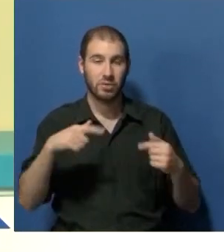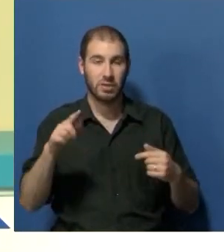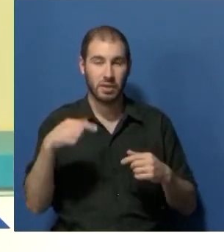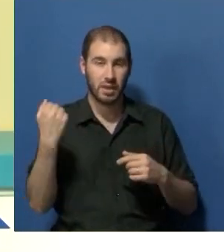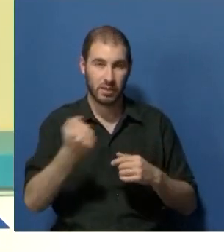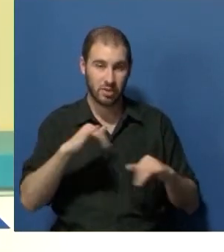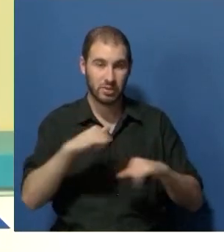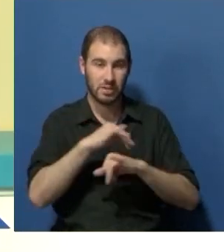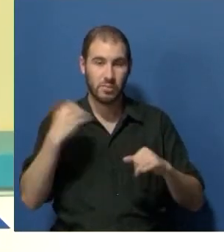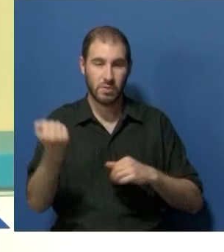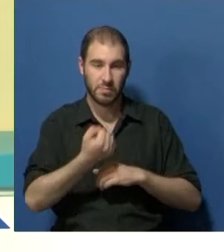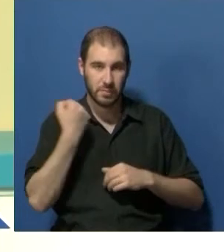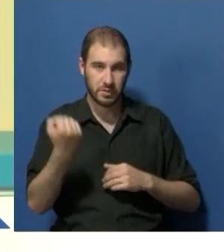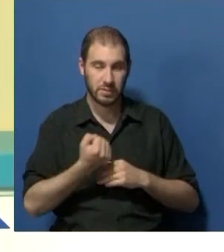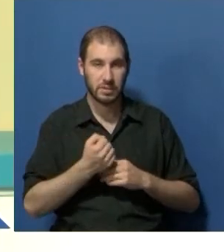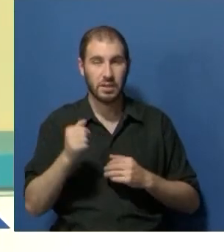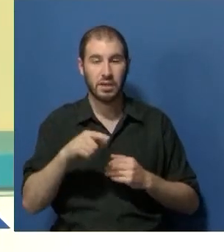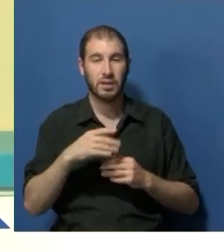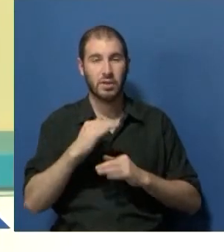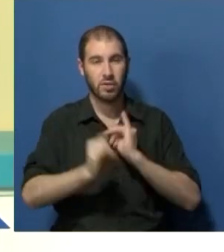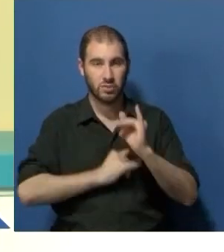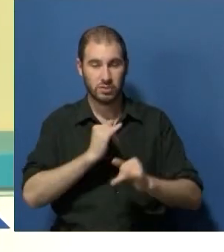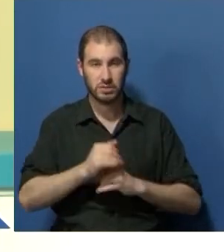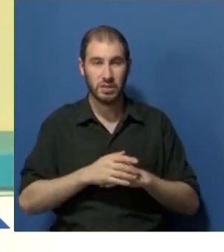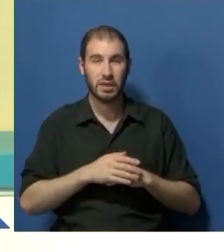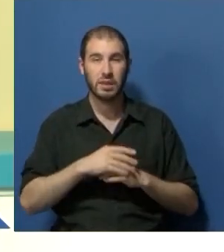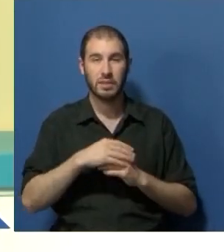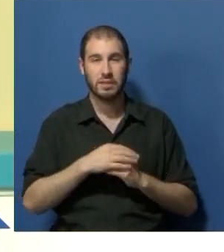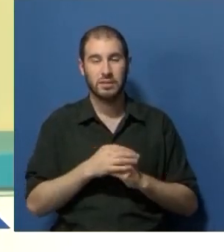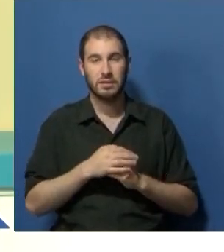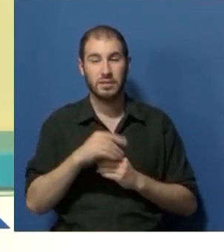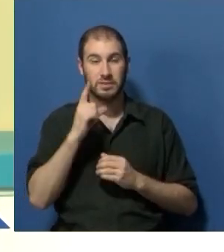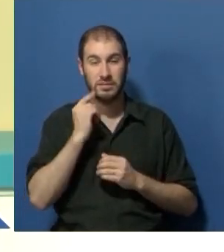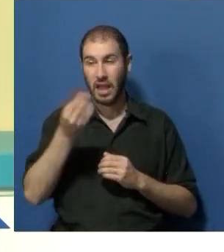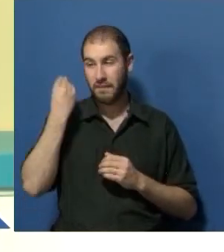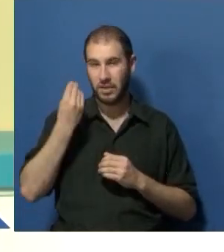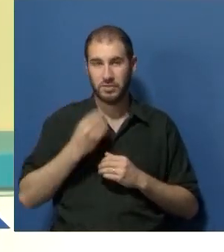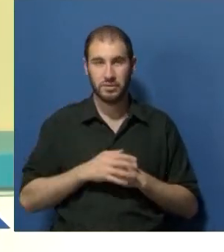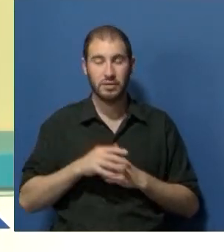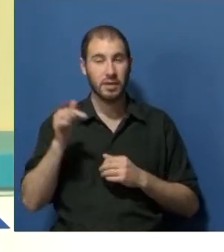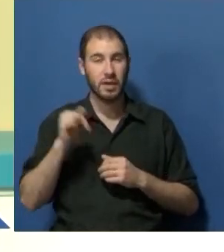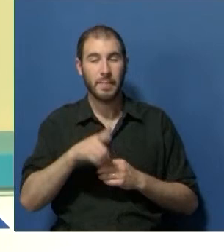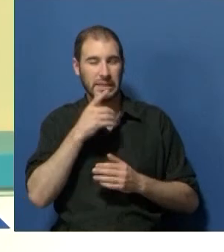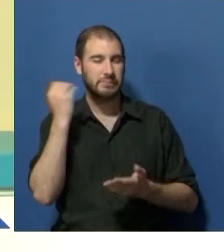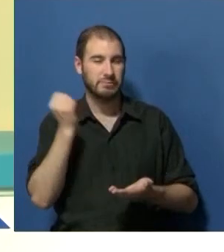la noticia que se precipitó este fin de semana y que marcó